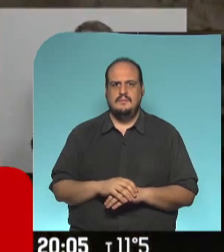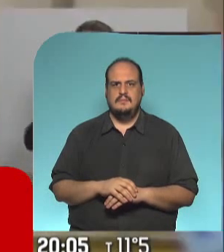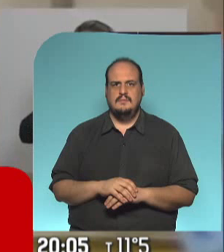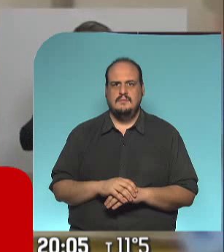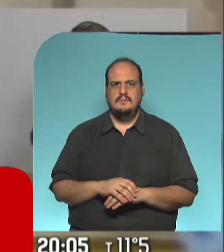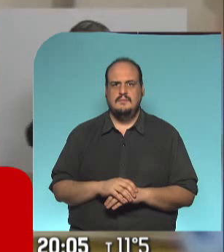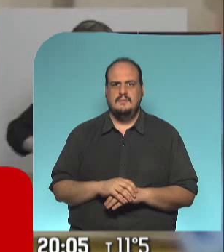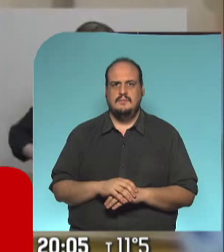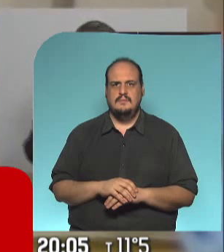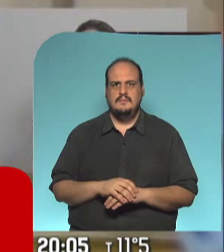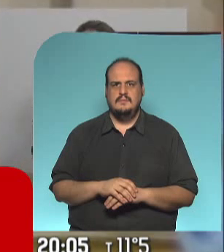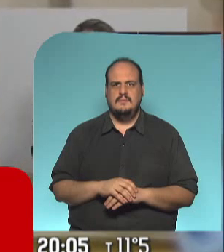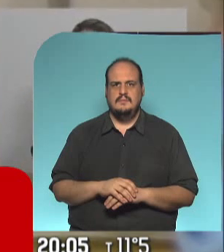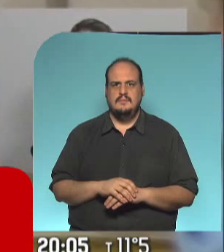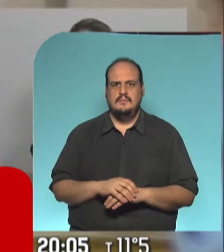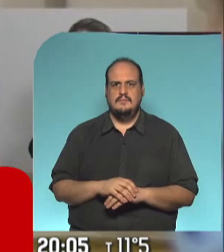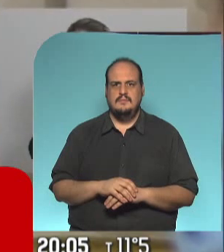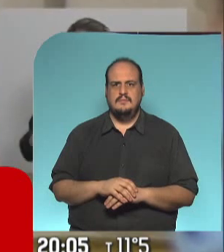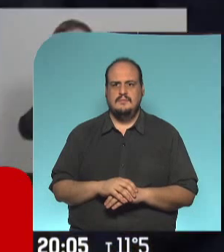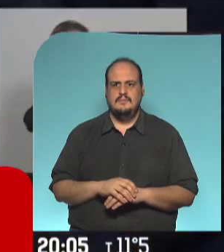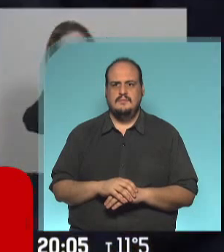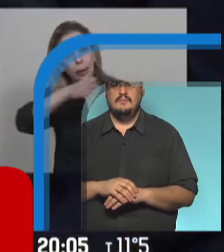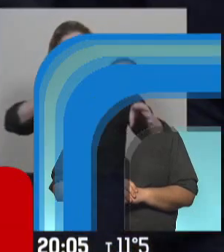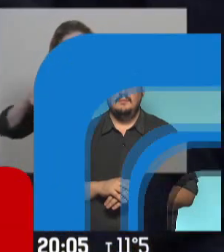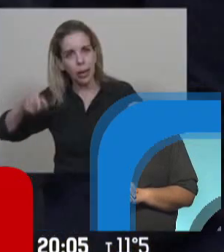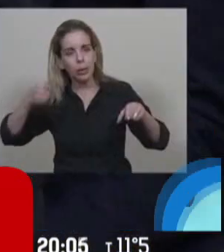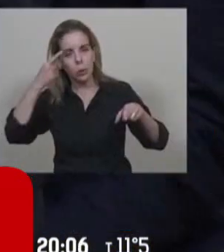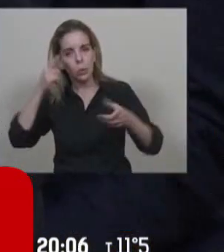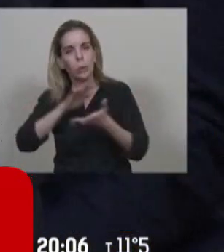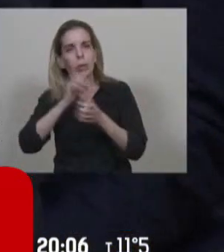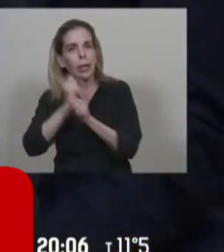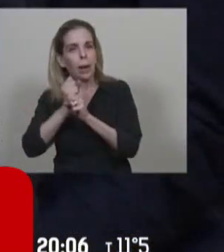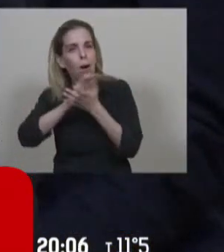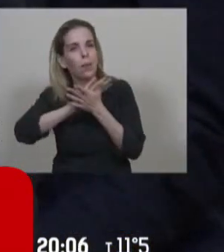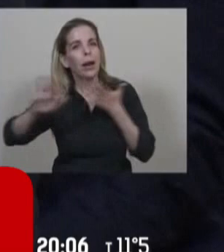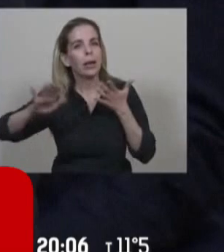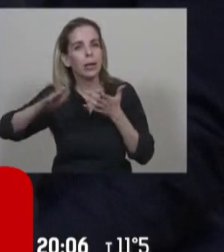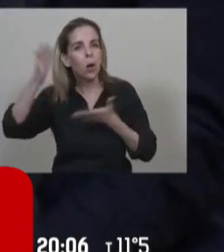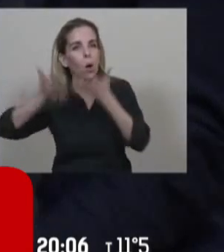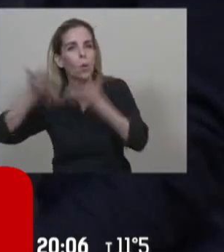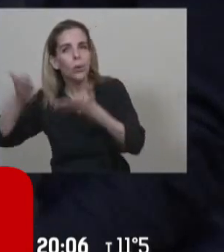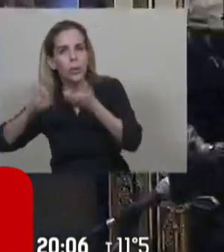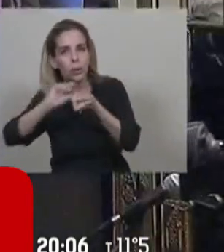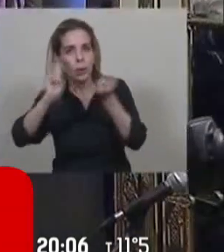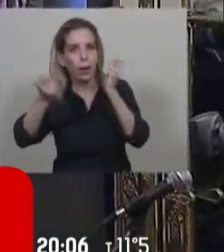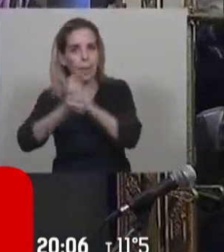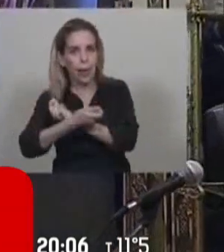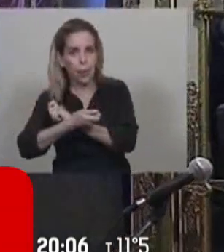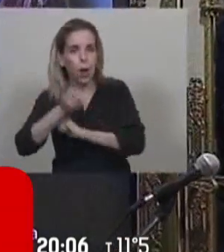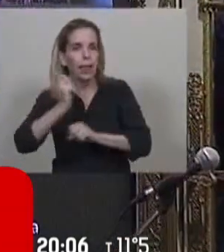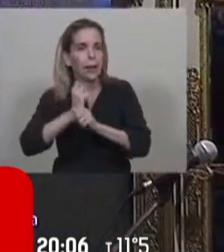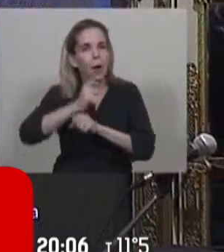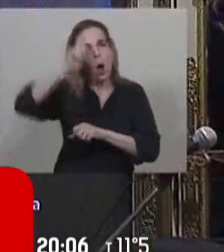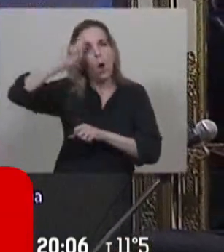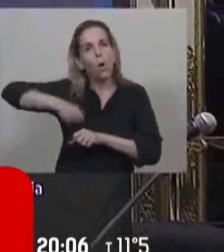acción judicial en un Estado de Derecho. El cuestionamiento a jueces que expresaran independencia se tornó